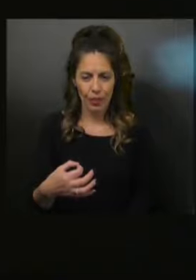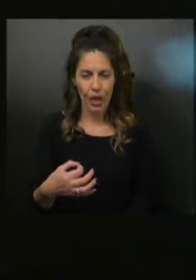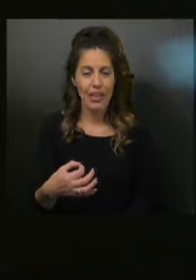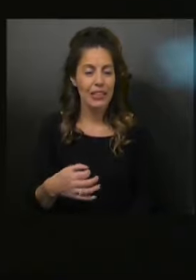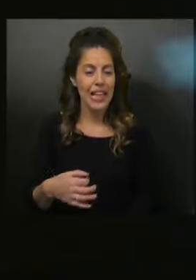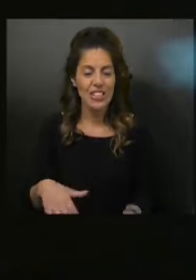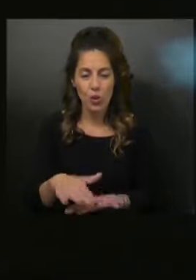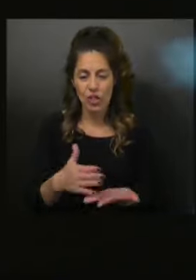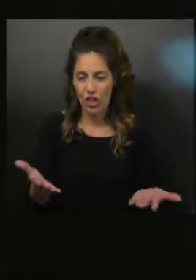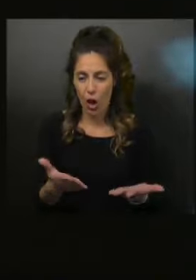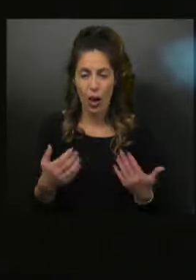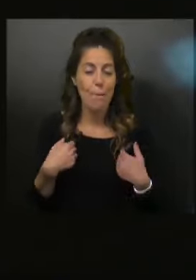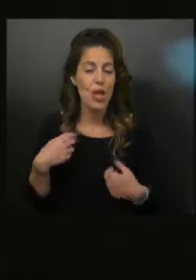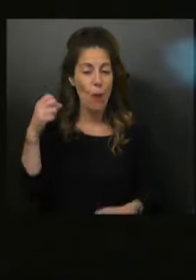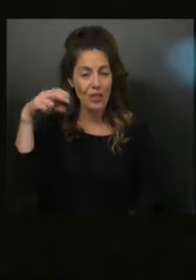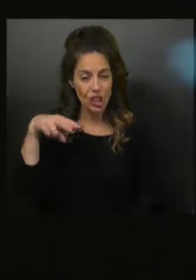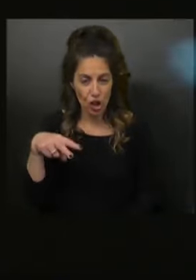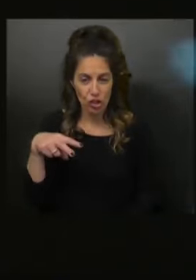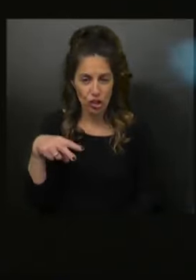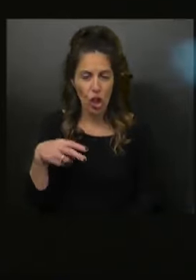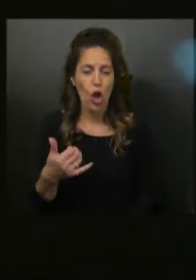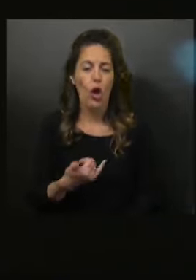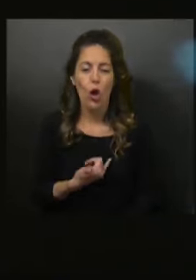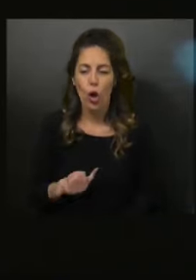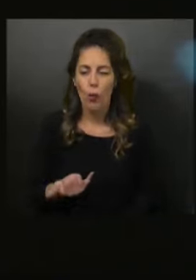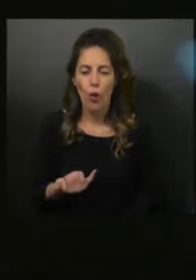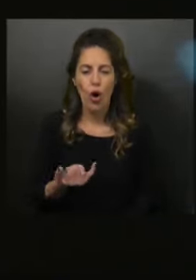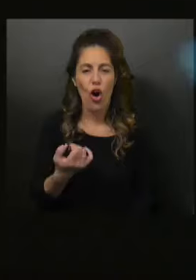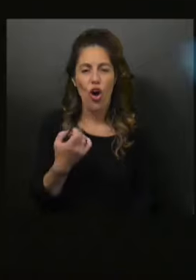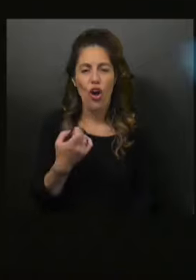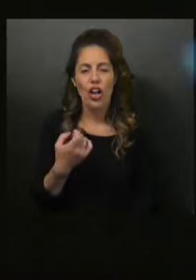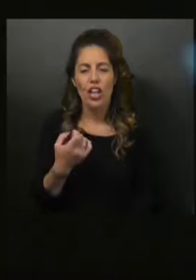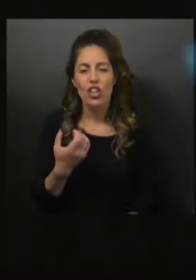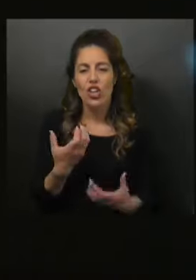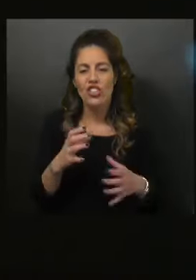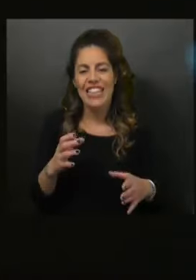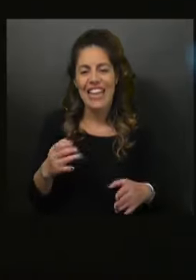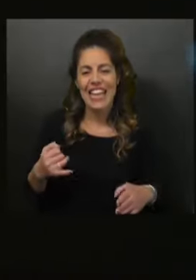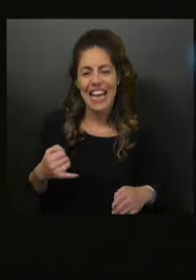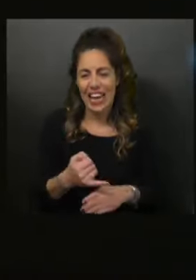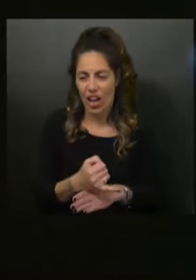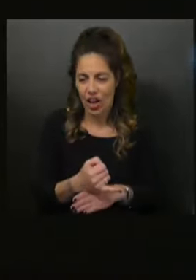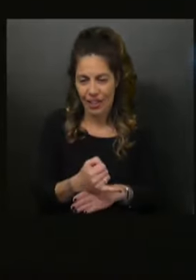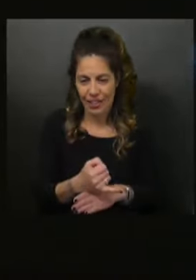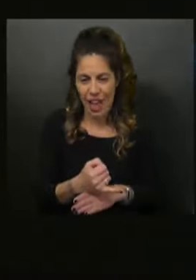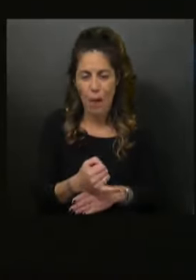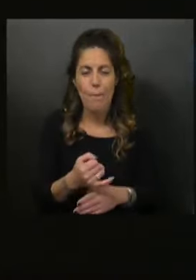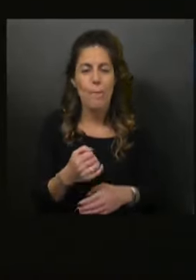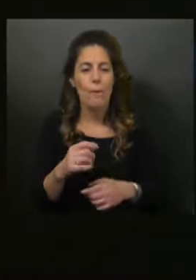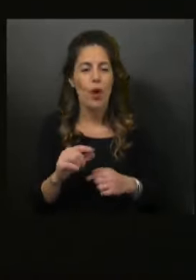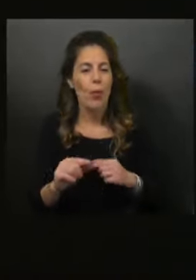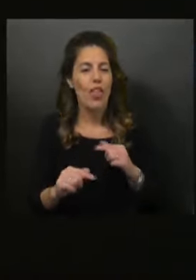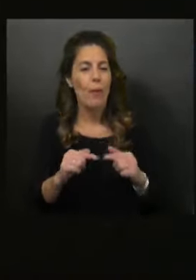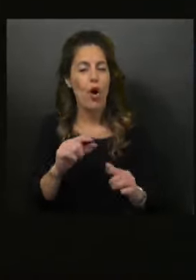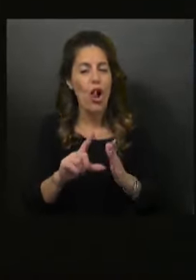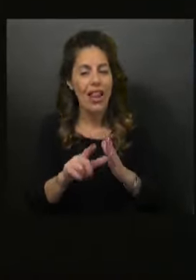pasando Desde mi punto de vista es como que nadie quiere hacer errores entonces quizás Van como lento para eso para